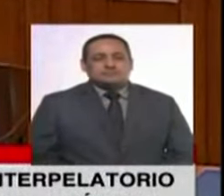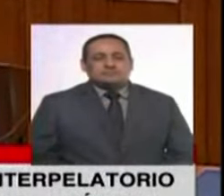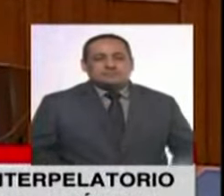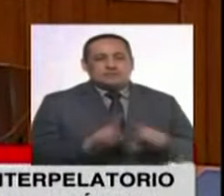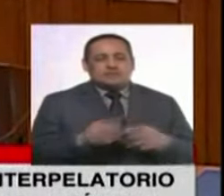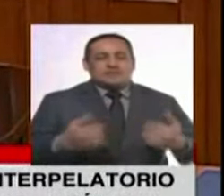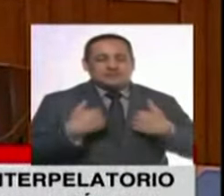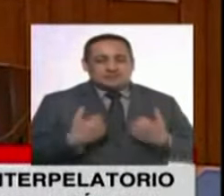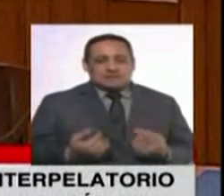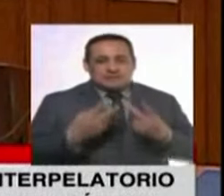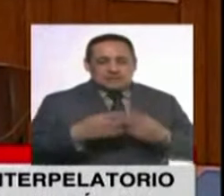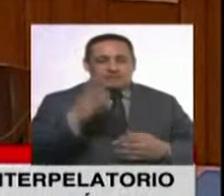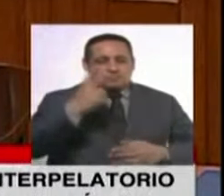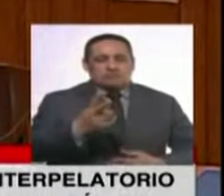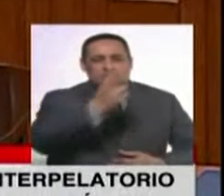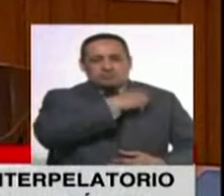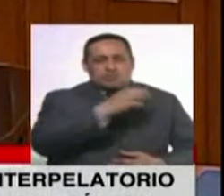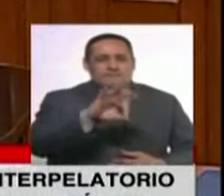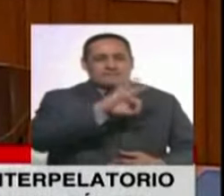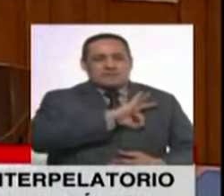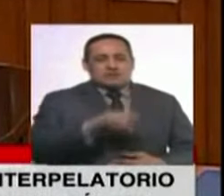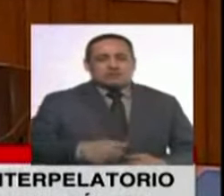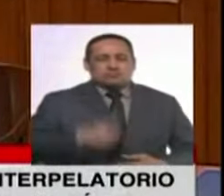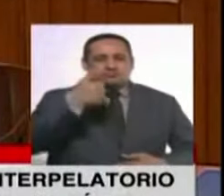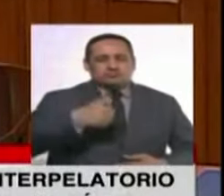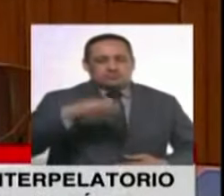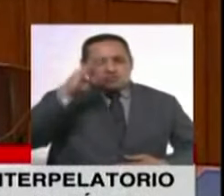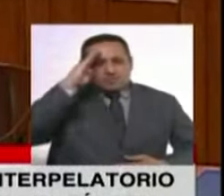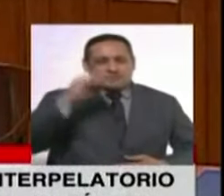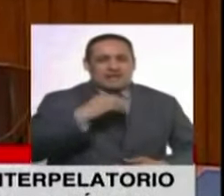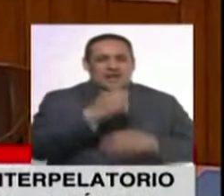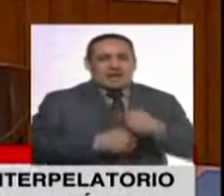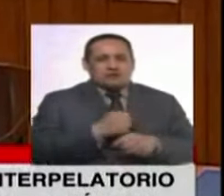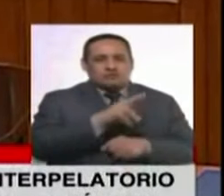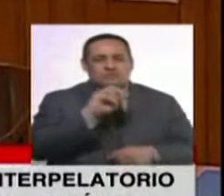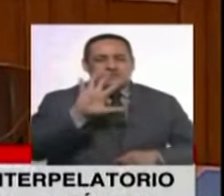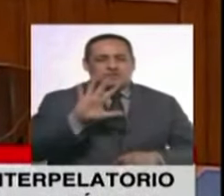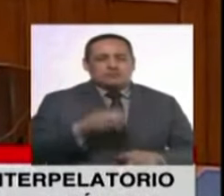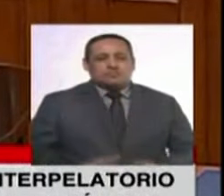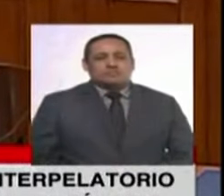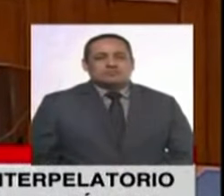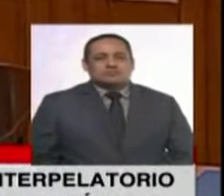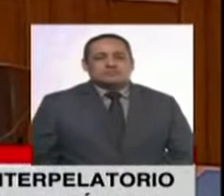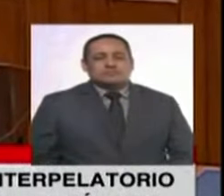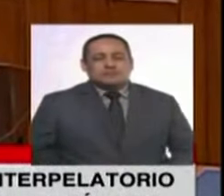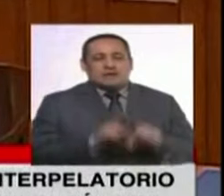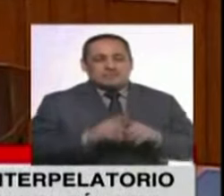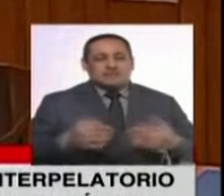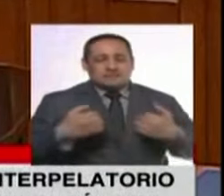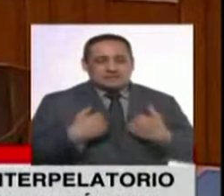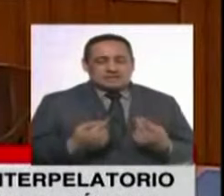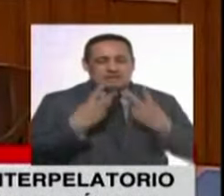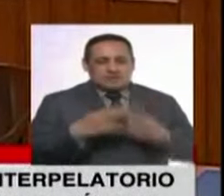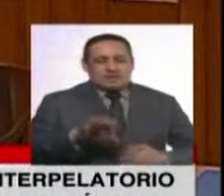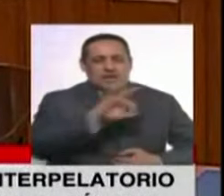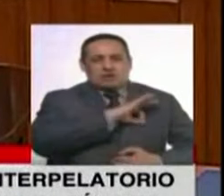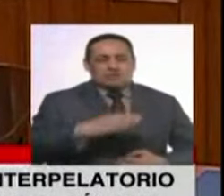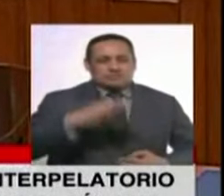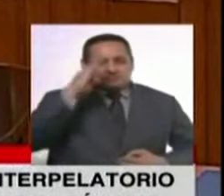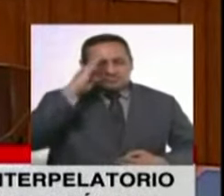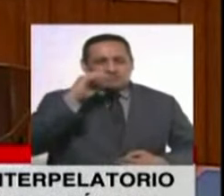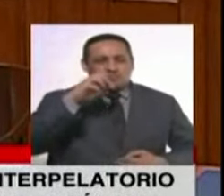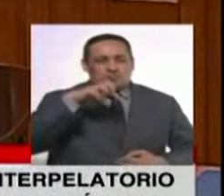ostenta la orden al mérito en el grado de oficial año 2005 ostenta la orden de